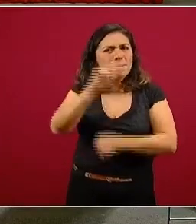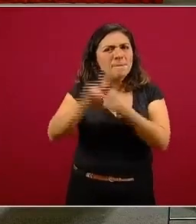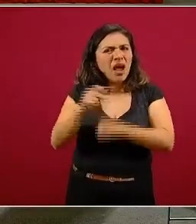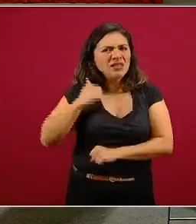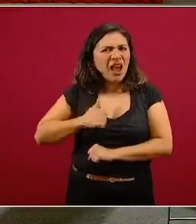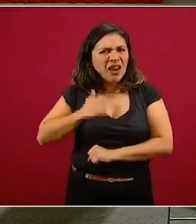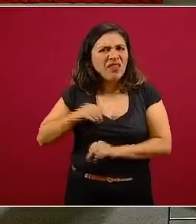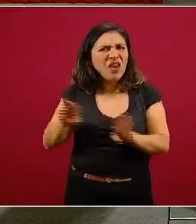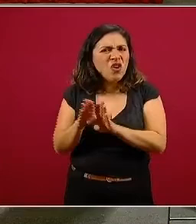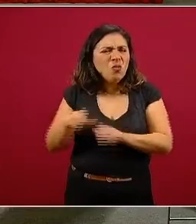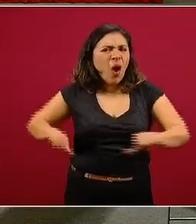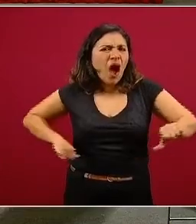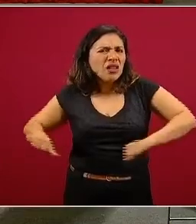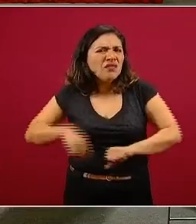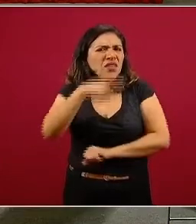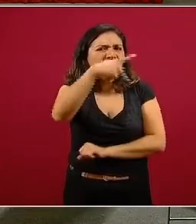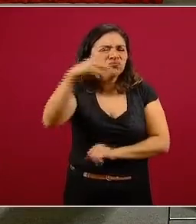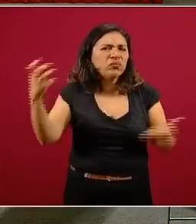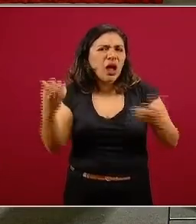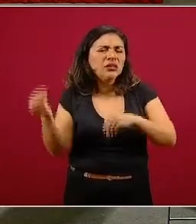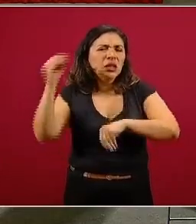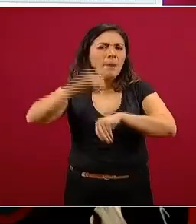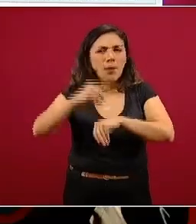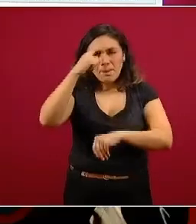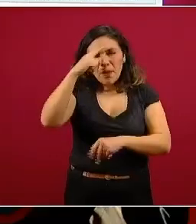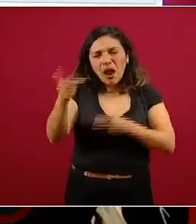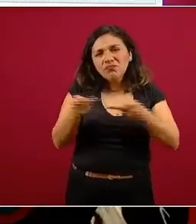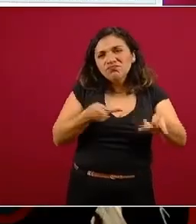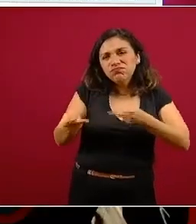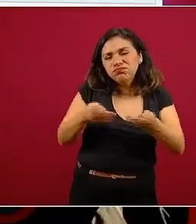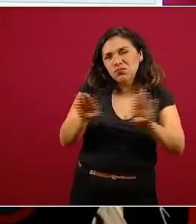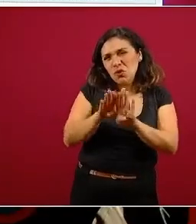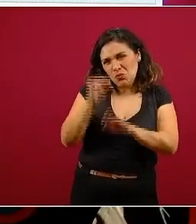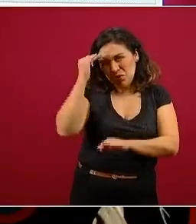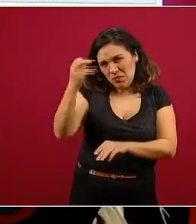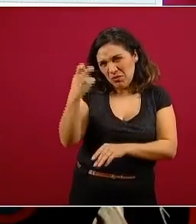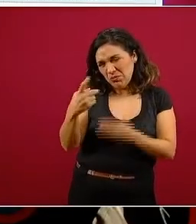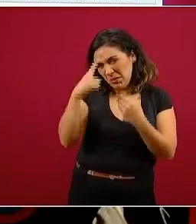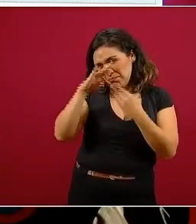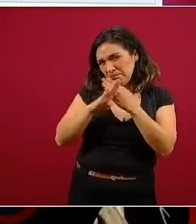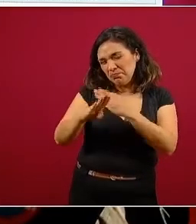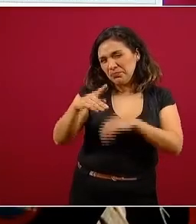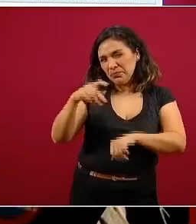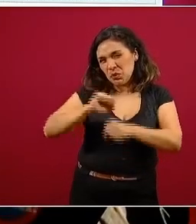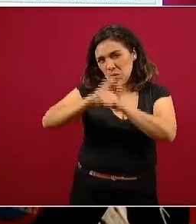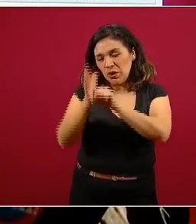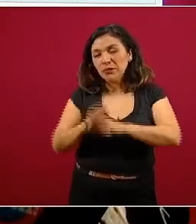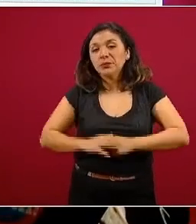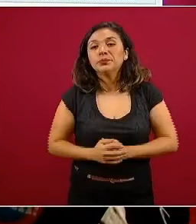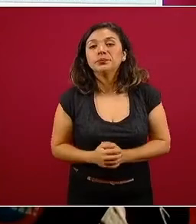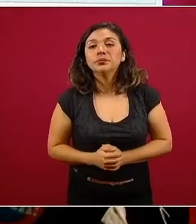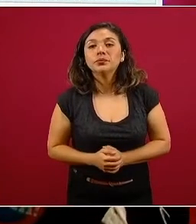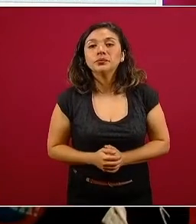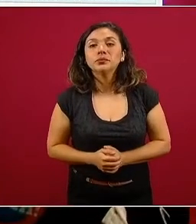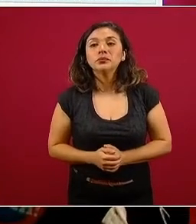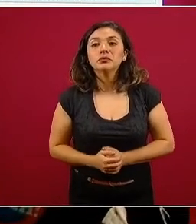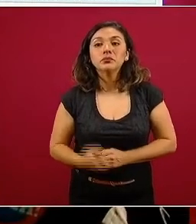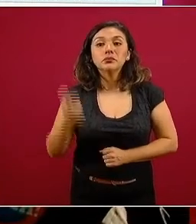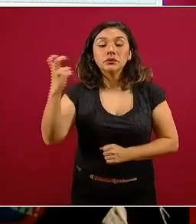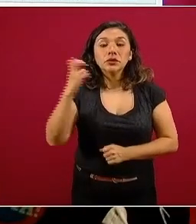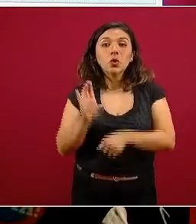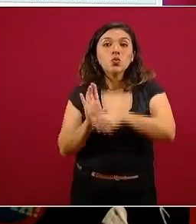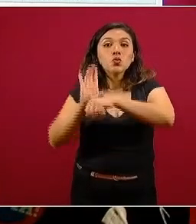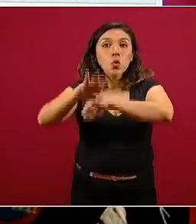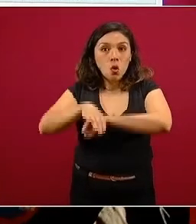a las actividades que Canadá implementó en su momento. Veamos la siguiente. Aquí tenemos